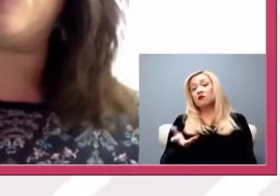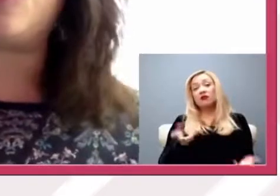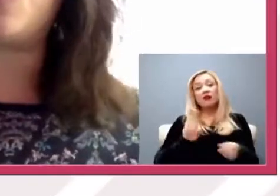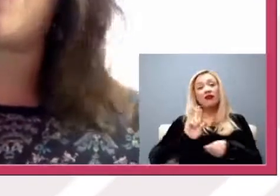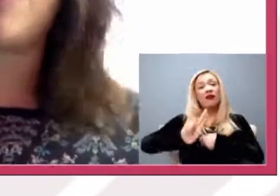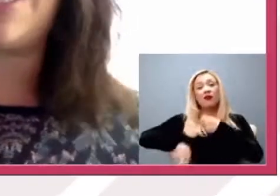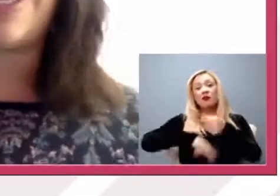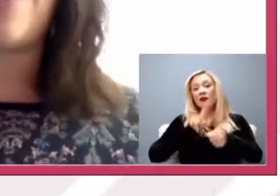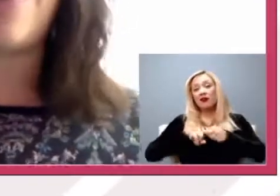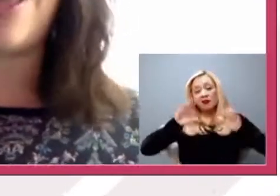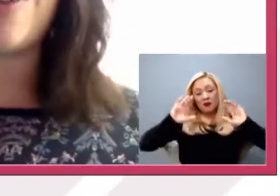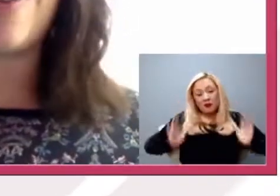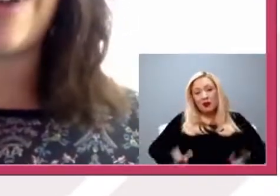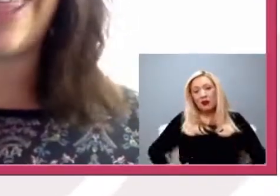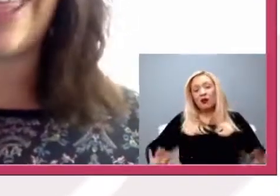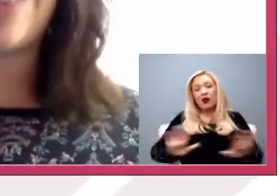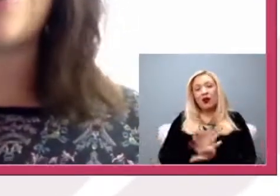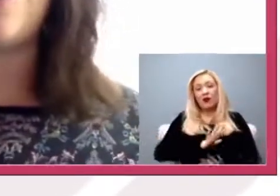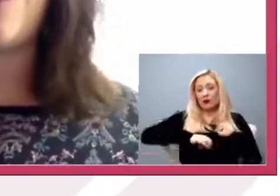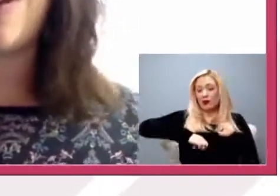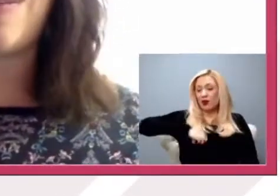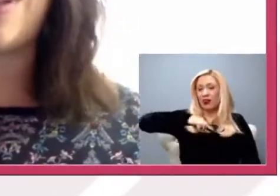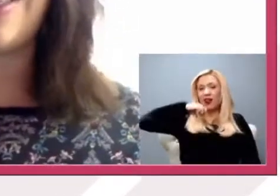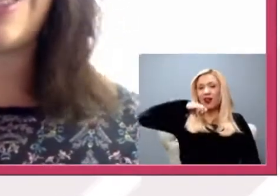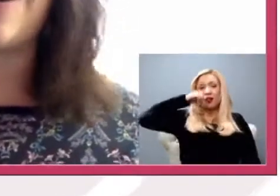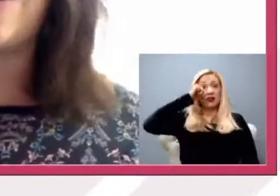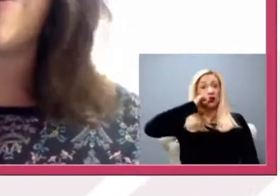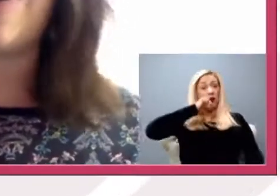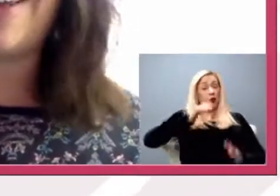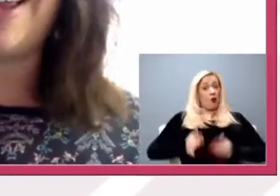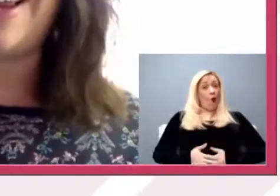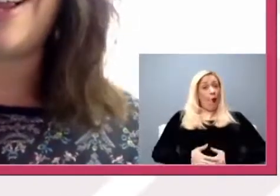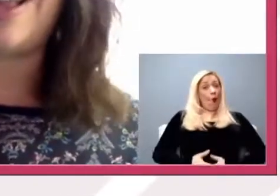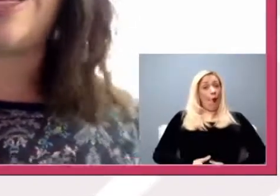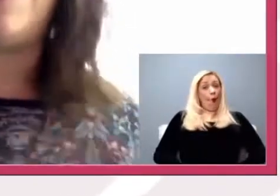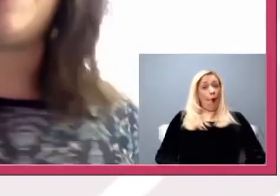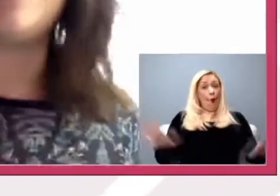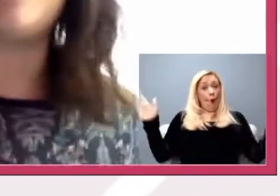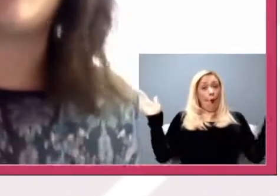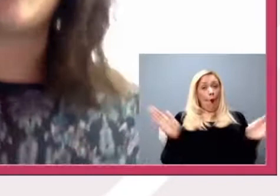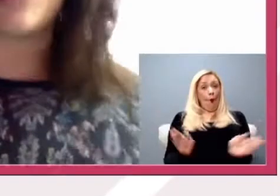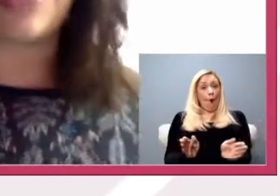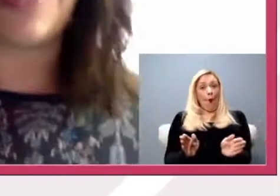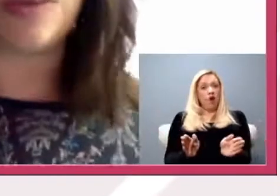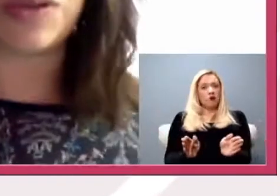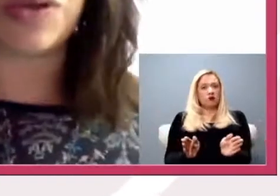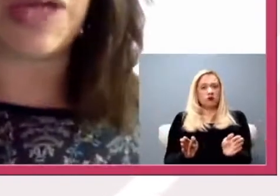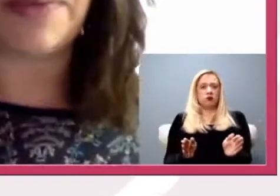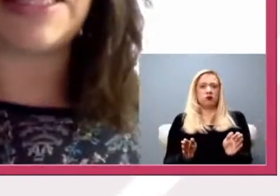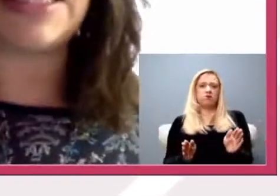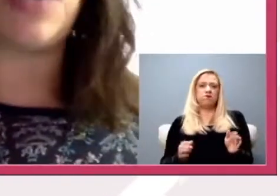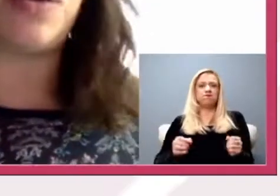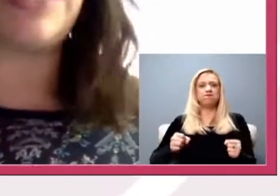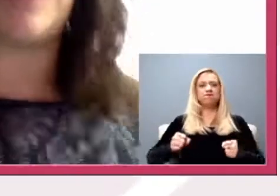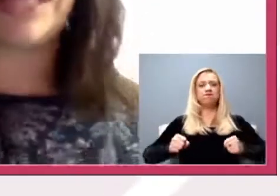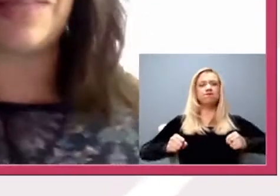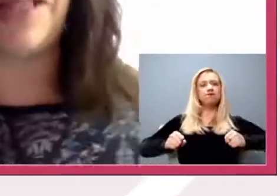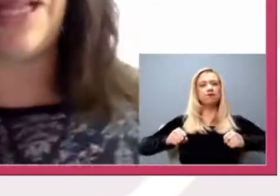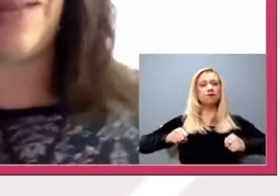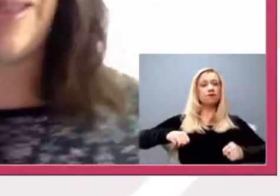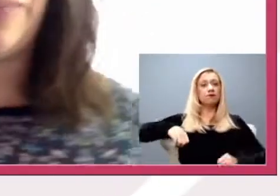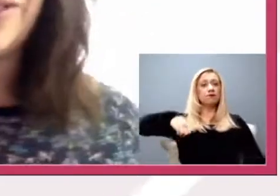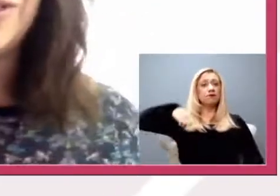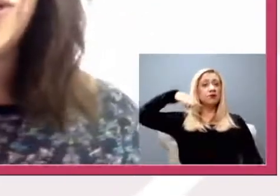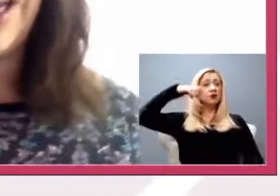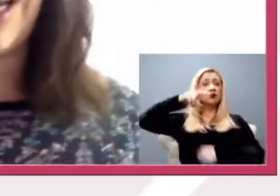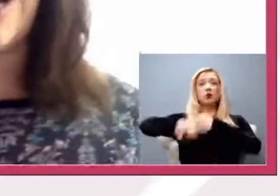de muchos cuerpos ir cambiando con la edad, no siempre vamos a estar como en la misma estructura, digamos, ¿no? Y a veces la gordura es parte también de la